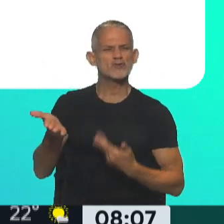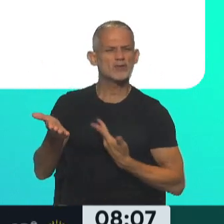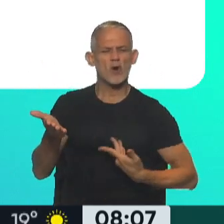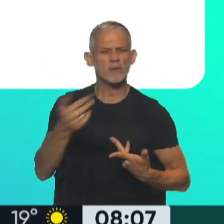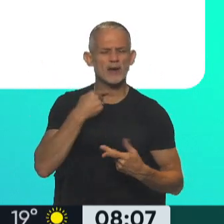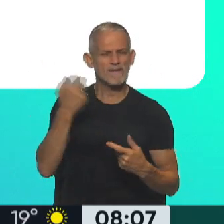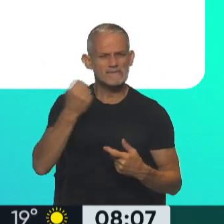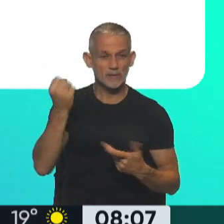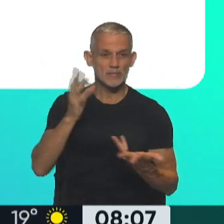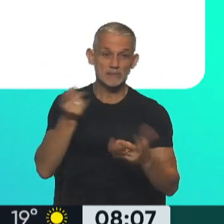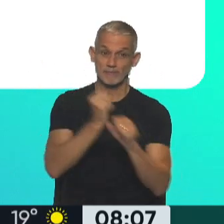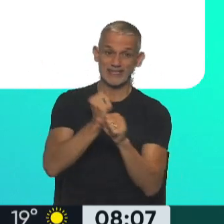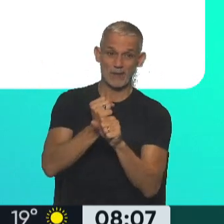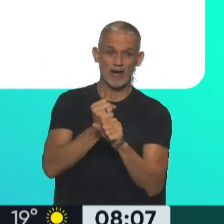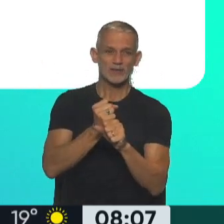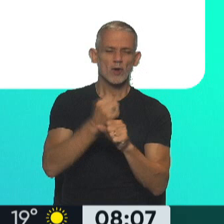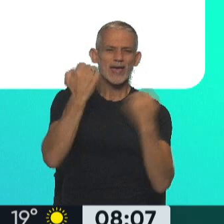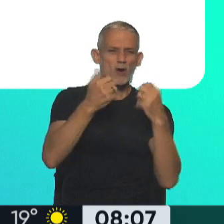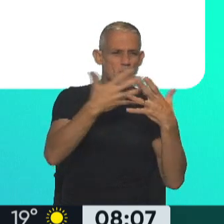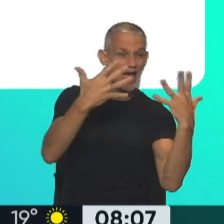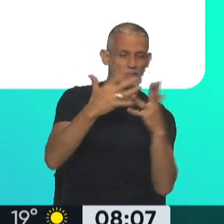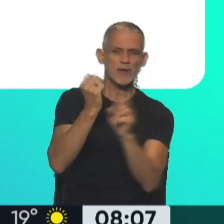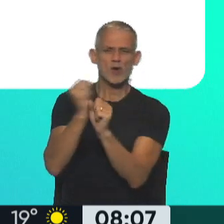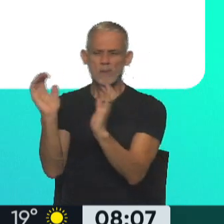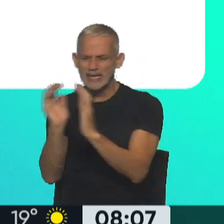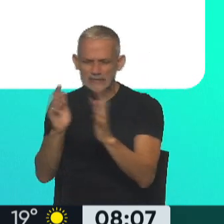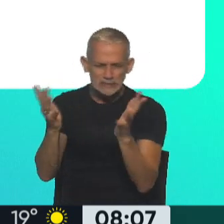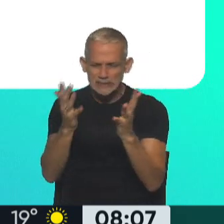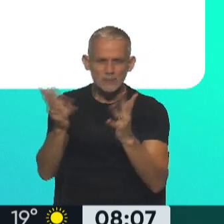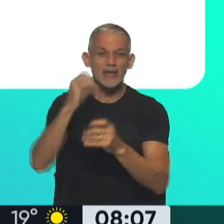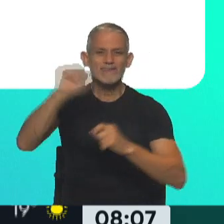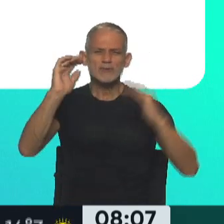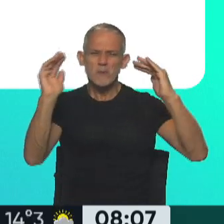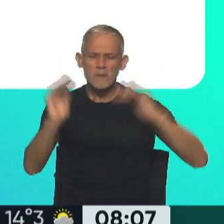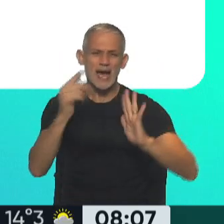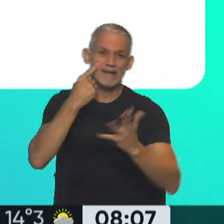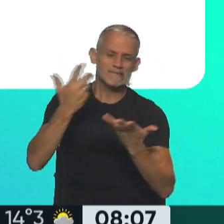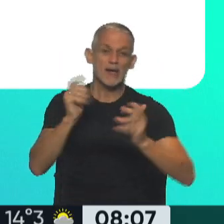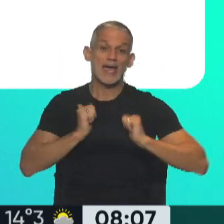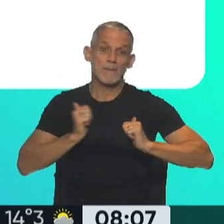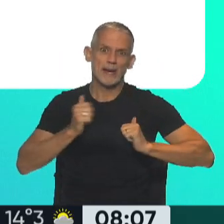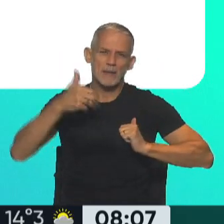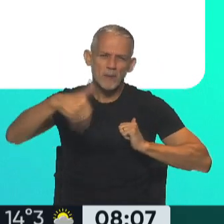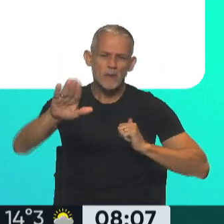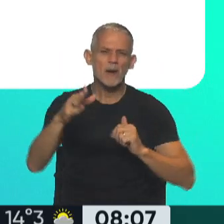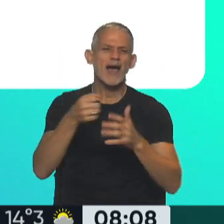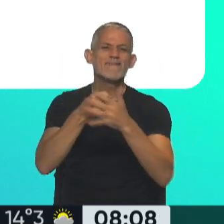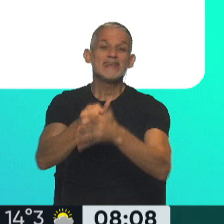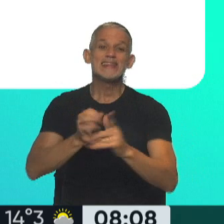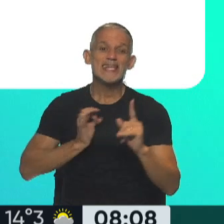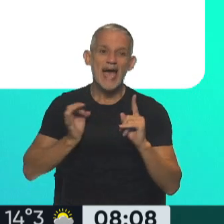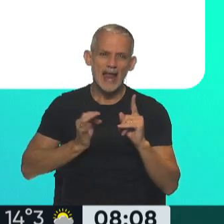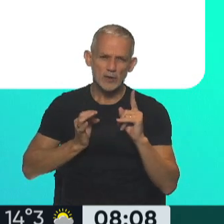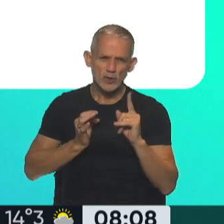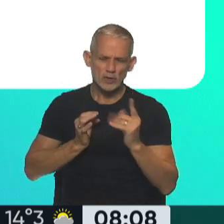Seguimos trabajando desde la macro y desde la micro para que la inflación baje significativamente y esperamos que hacia fines de año,